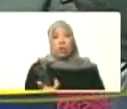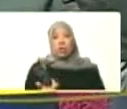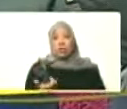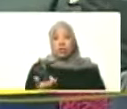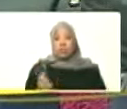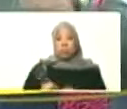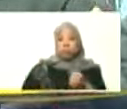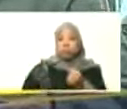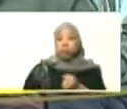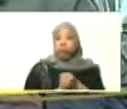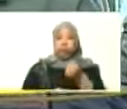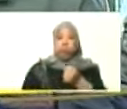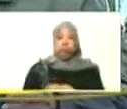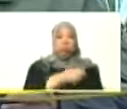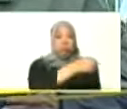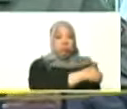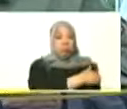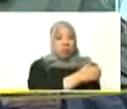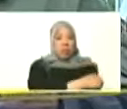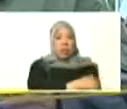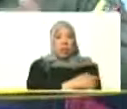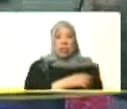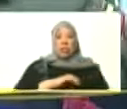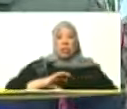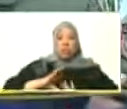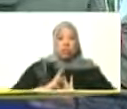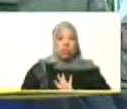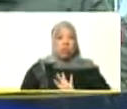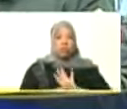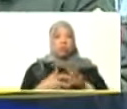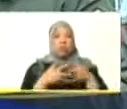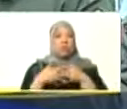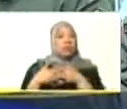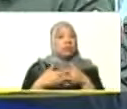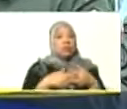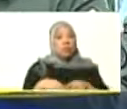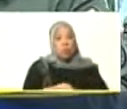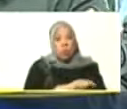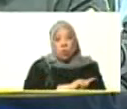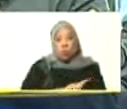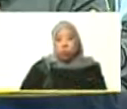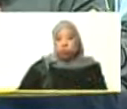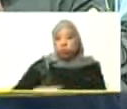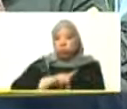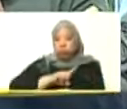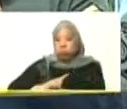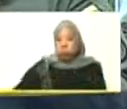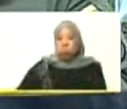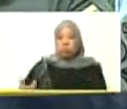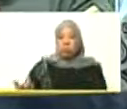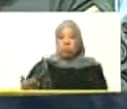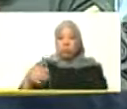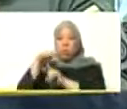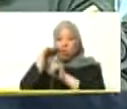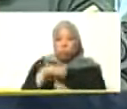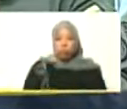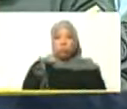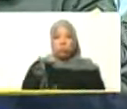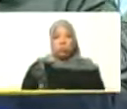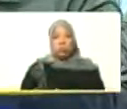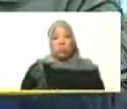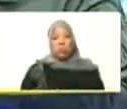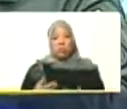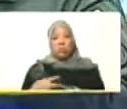han prestado para estas cosas, el imperialismo norteamericano que también puso su mano y sus garras